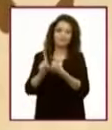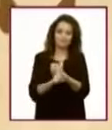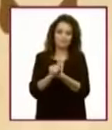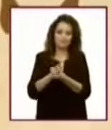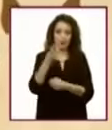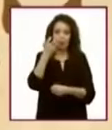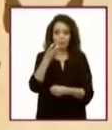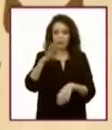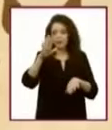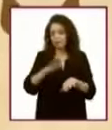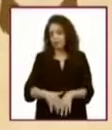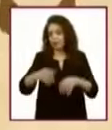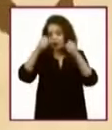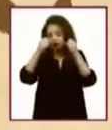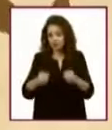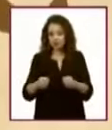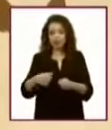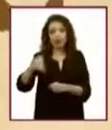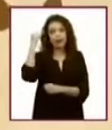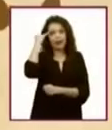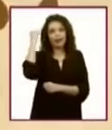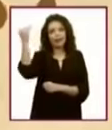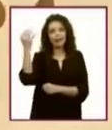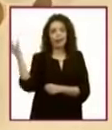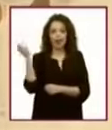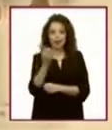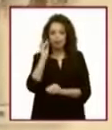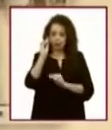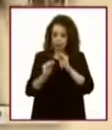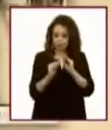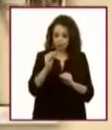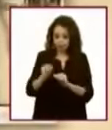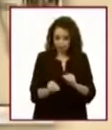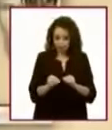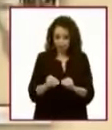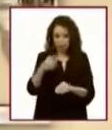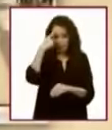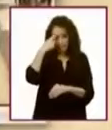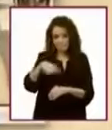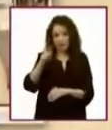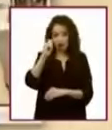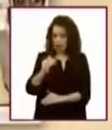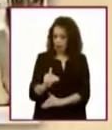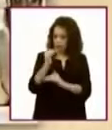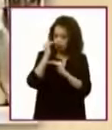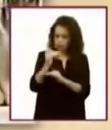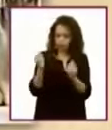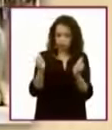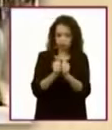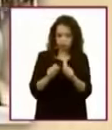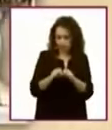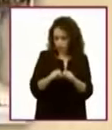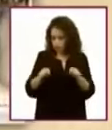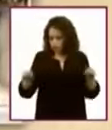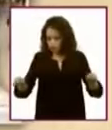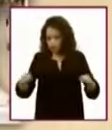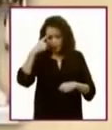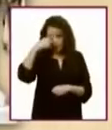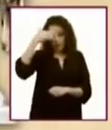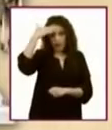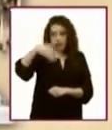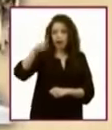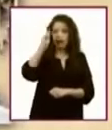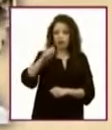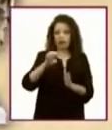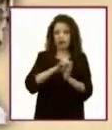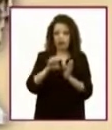de medición que tuvieran una medida estándar, la cual se basaba posiblemente en las dimensiones del cuerpo del